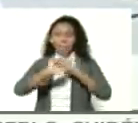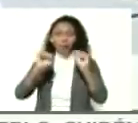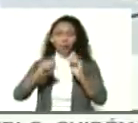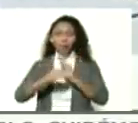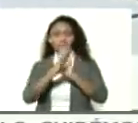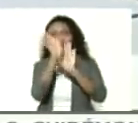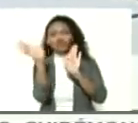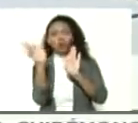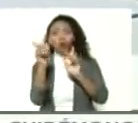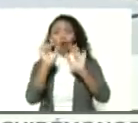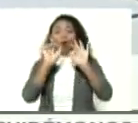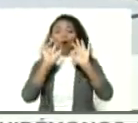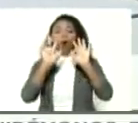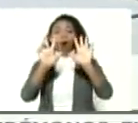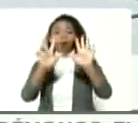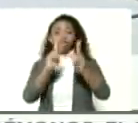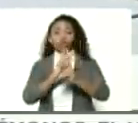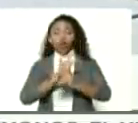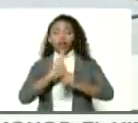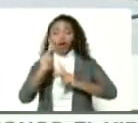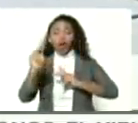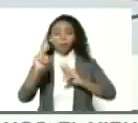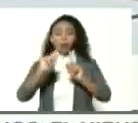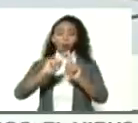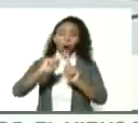Más de 8 kilómetros de altura